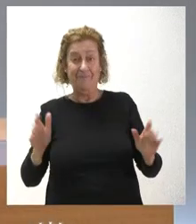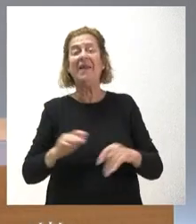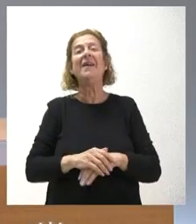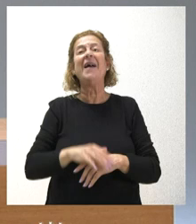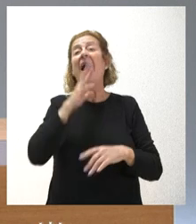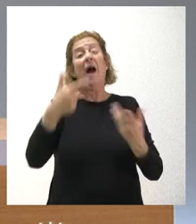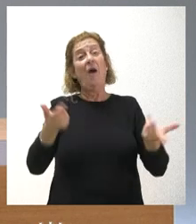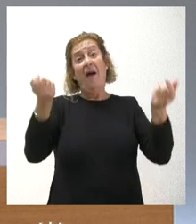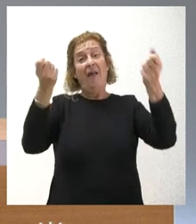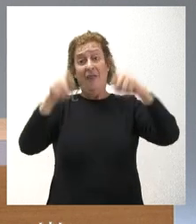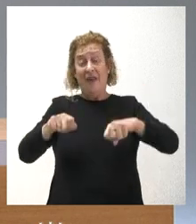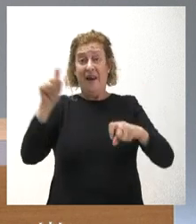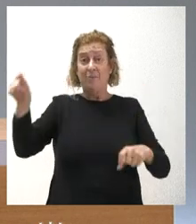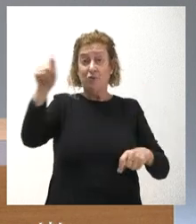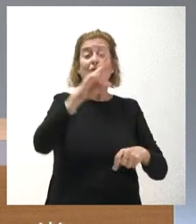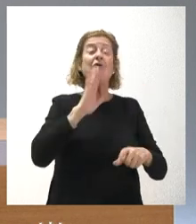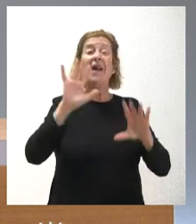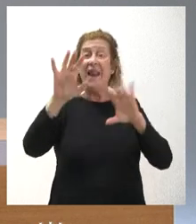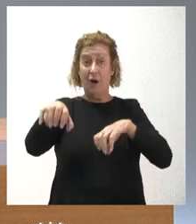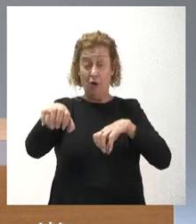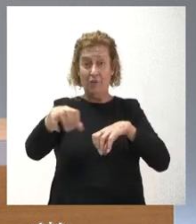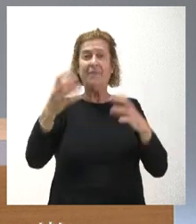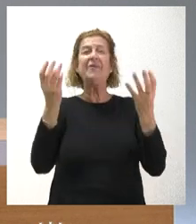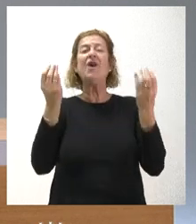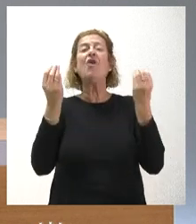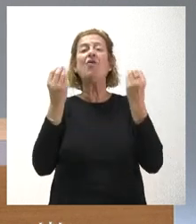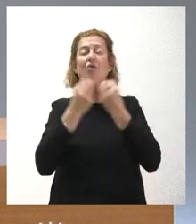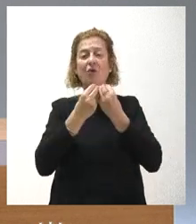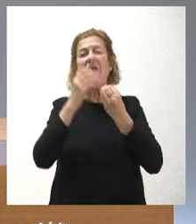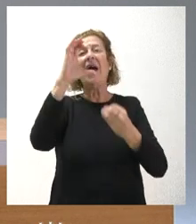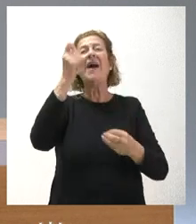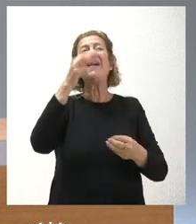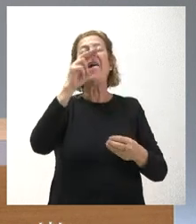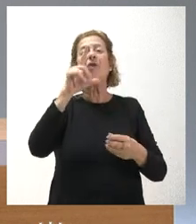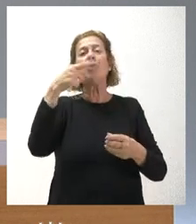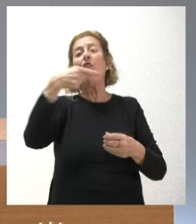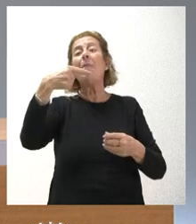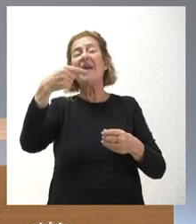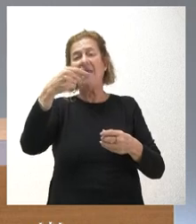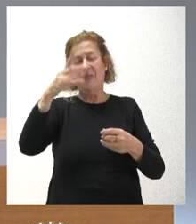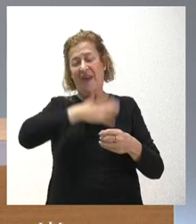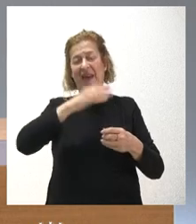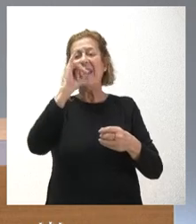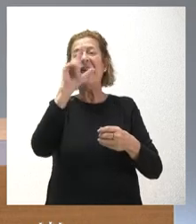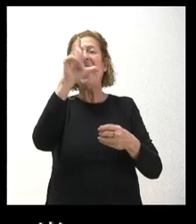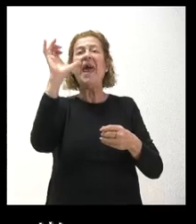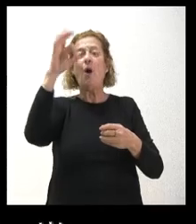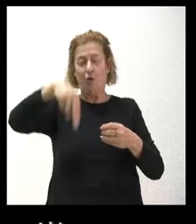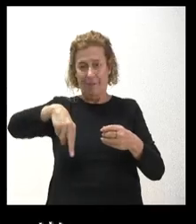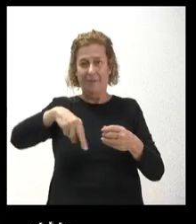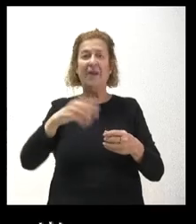cerrar este recorrido en León con Carlos Domínguez de y león cuando quieras Carlos buenos